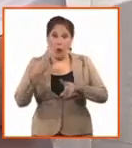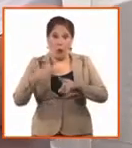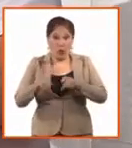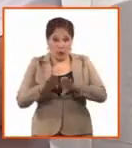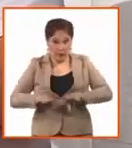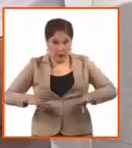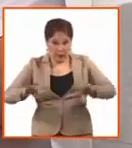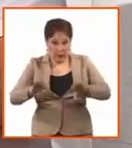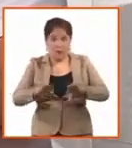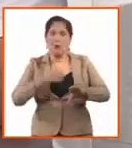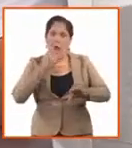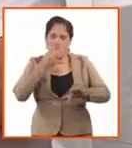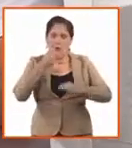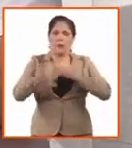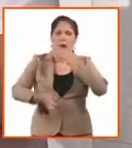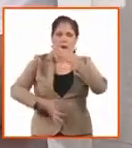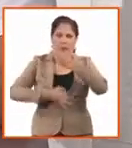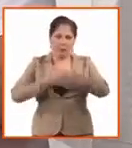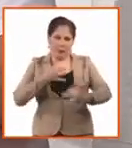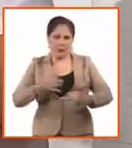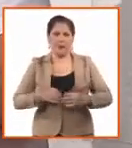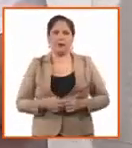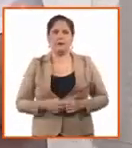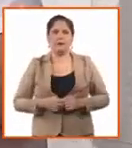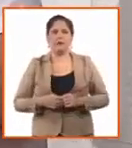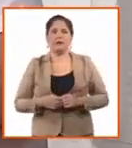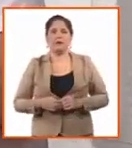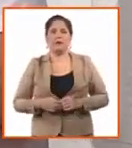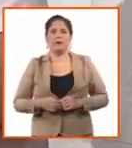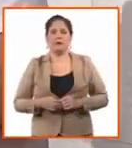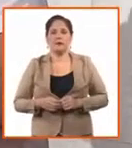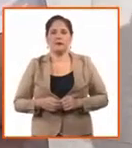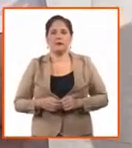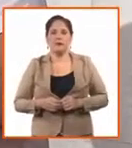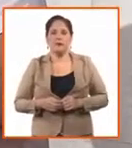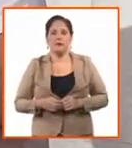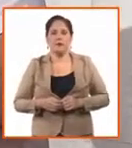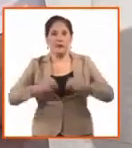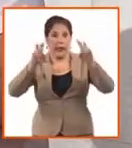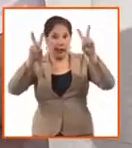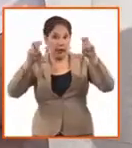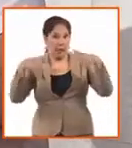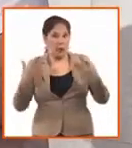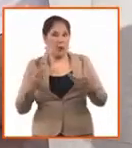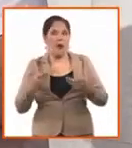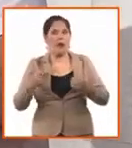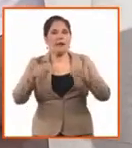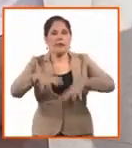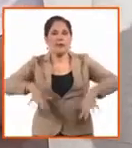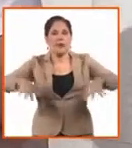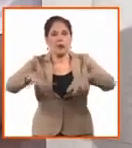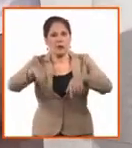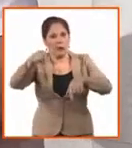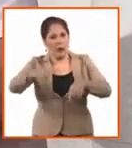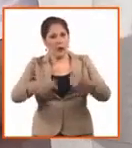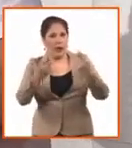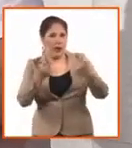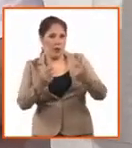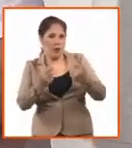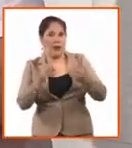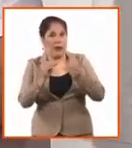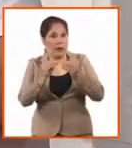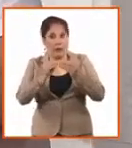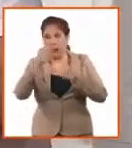empezamos pues donde terminamos quizás pues donde empezó fernandito el tema de la contextualización es muy importante porque son dos